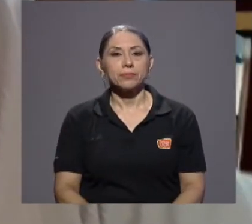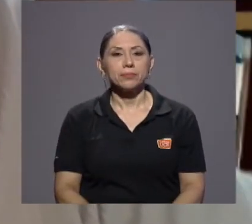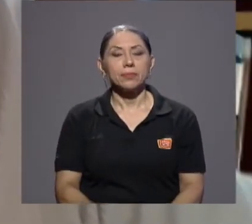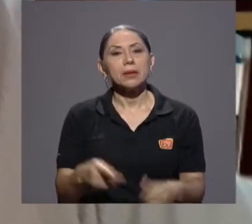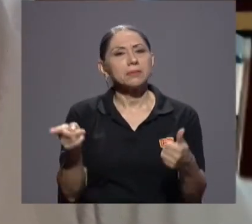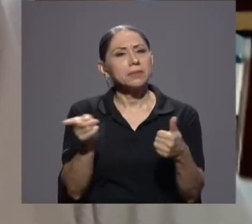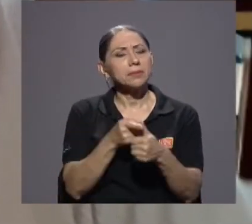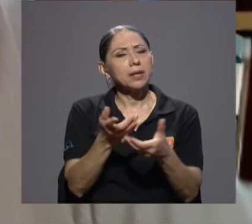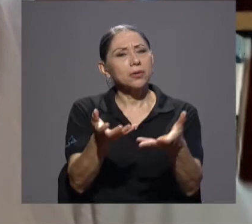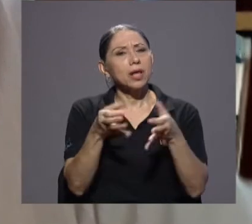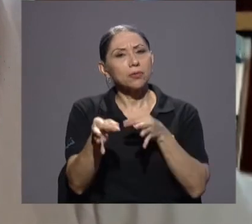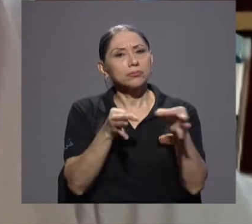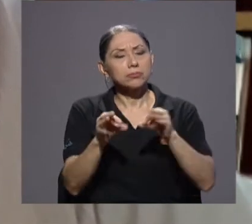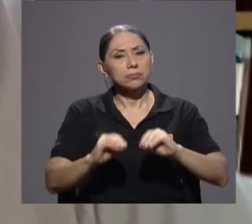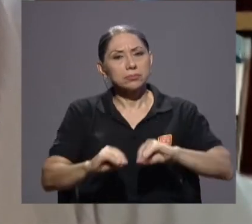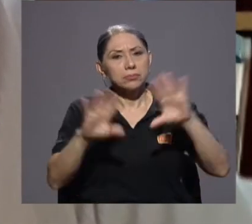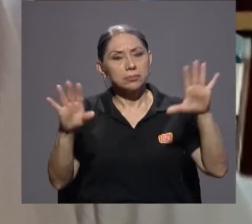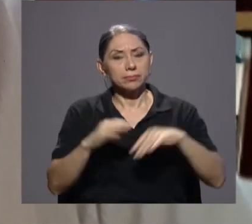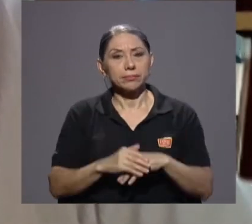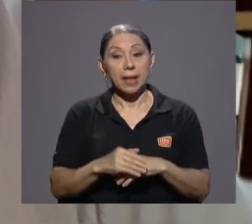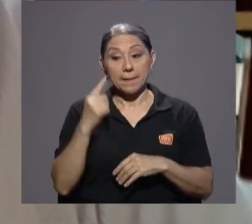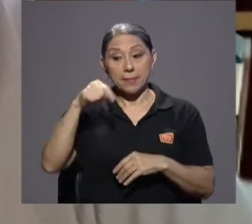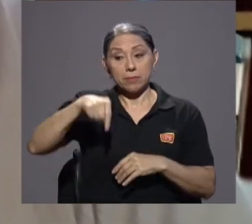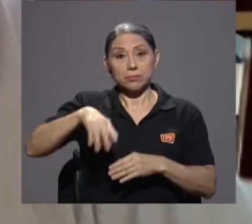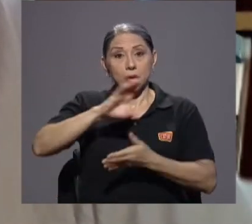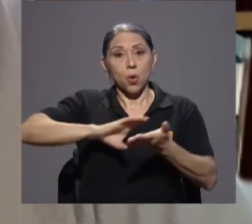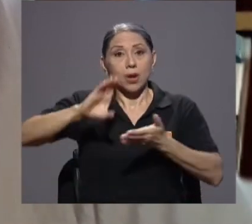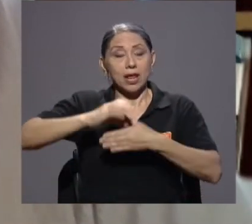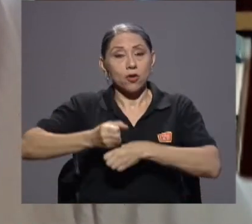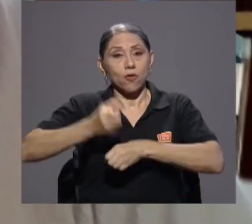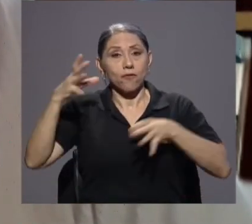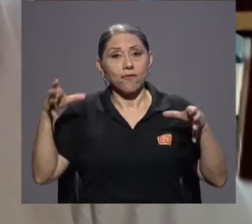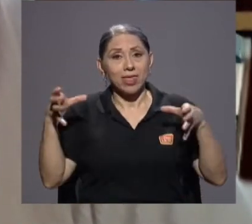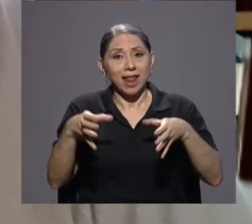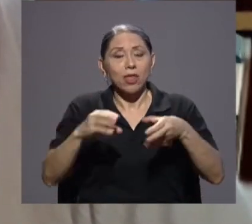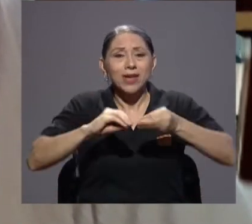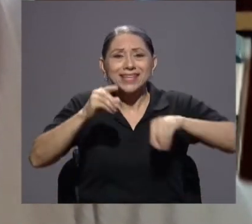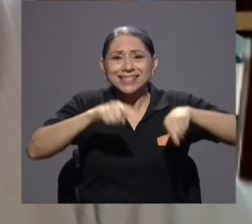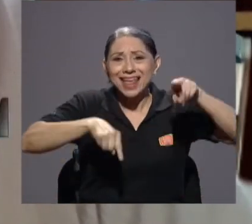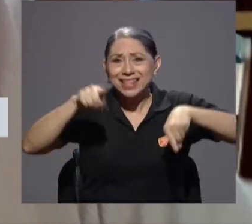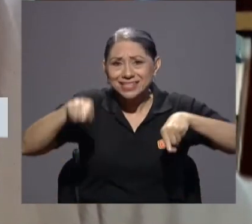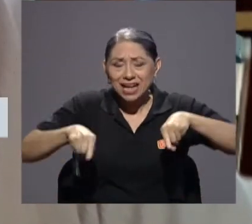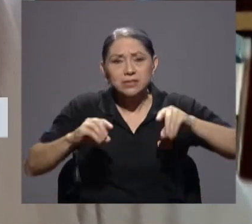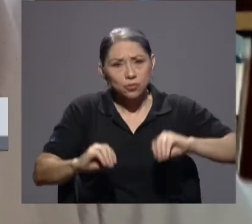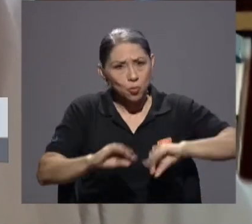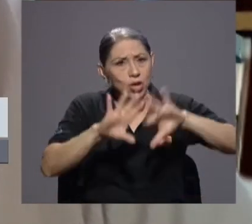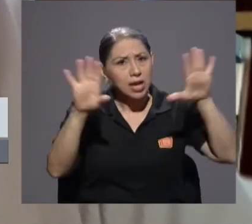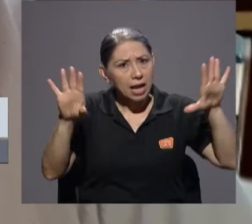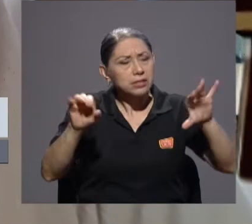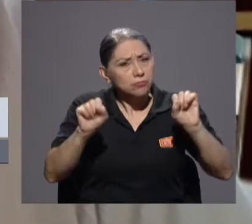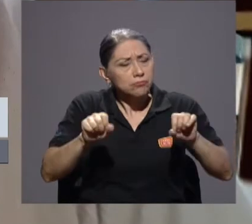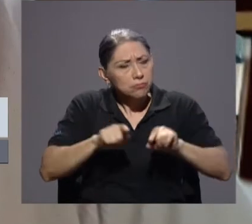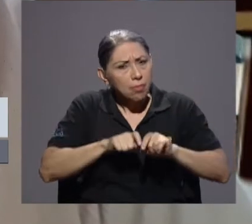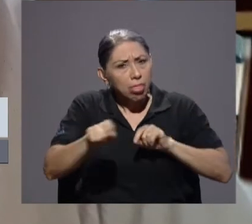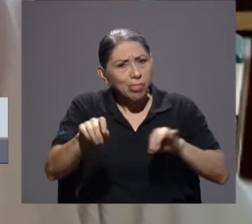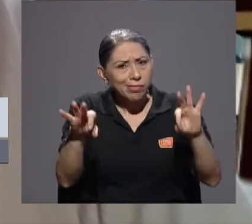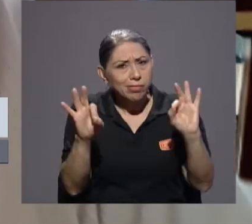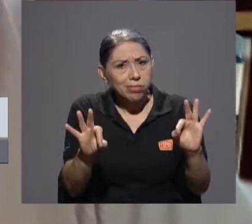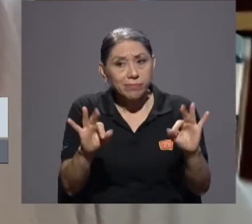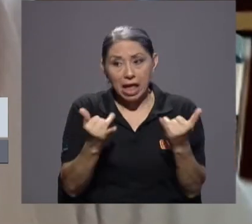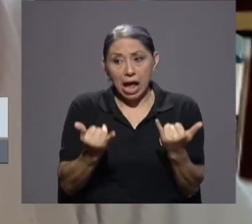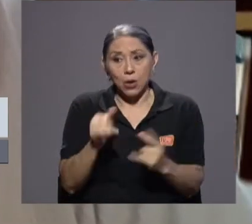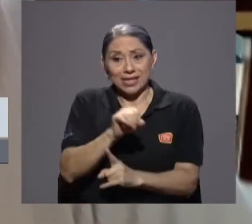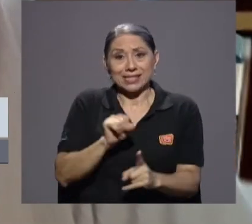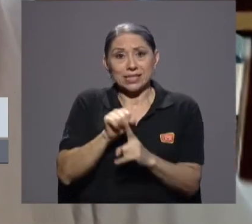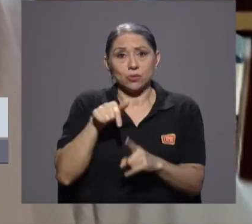nada sí quisiera aclarar que para efectos del Colegio Federado las estadísticas sí son muy claras y totalmente medibles. En este momento, a raíz de la situación de